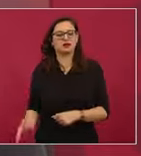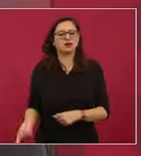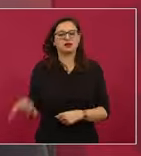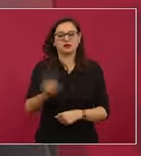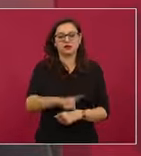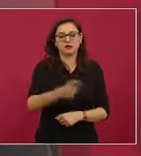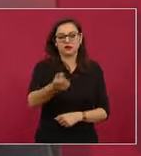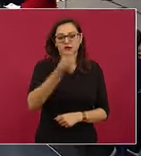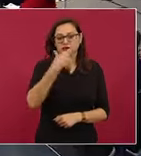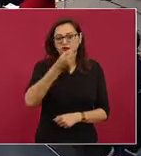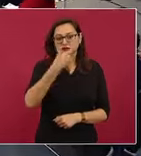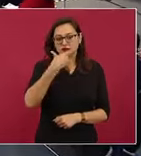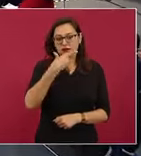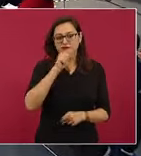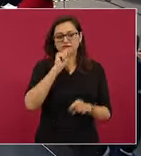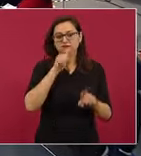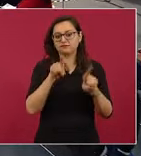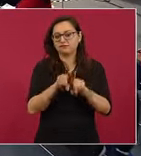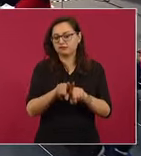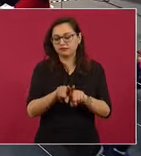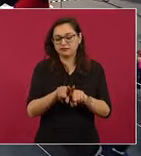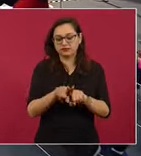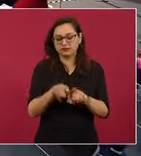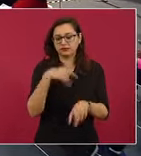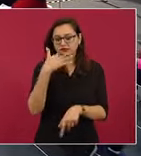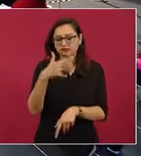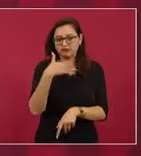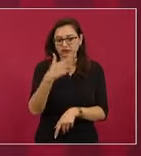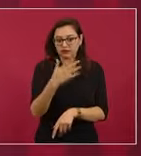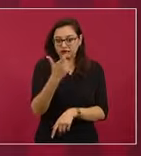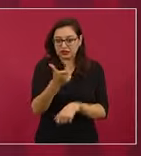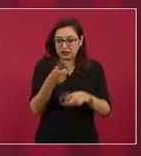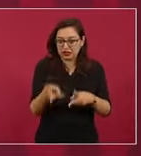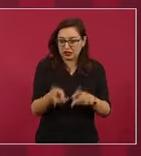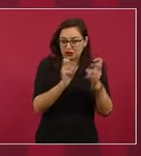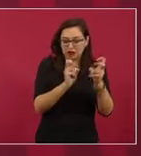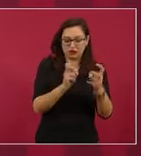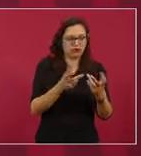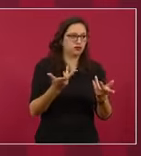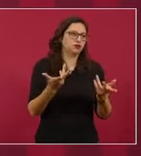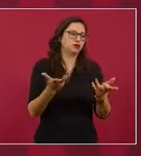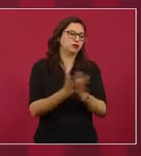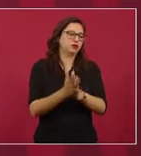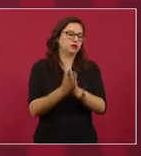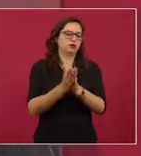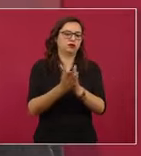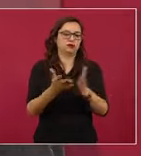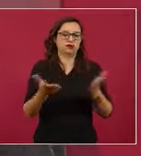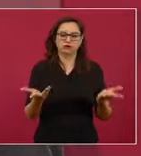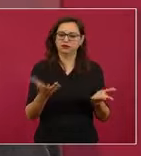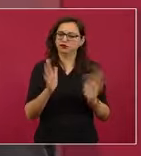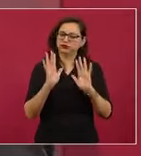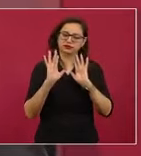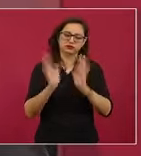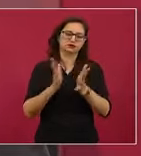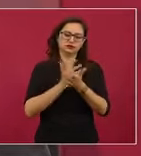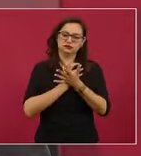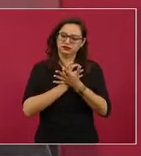ya llegar al extremo de robarse el dinero de las medicinas, pues ya es